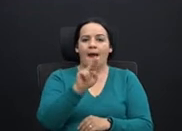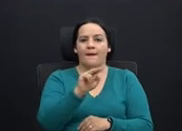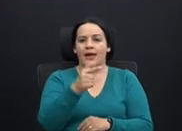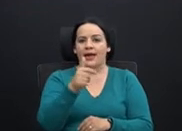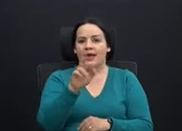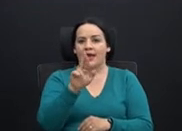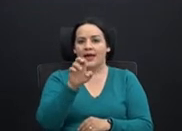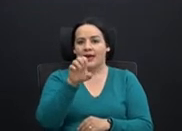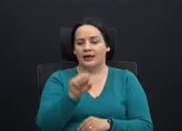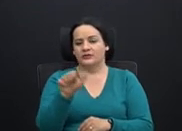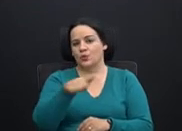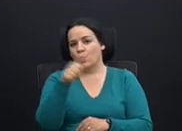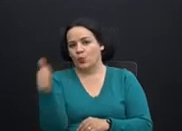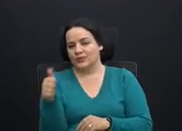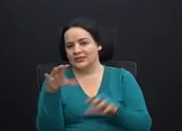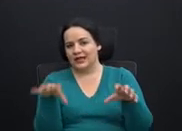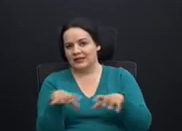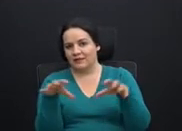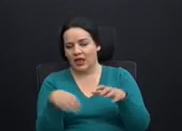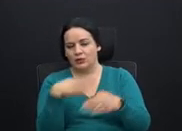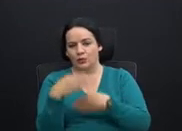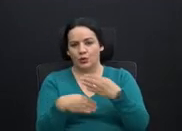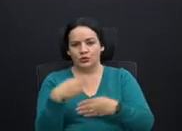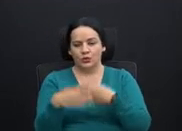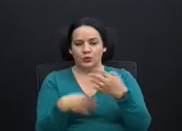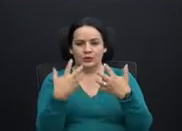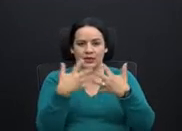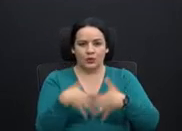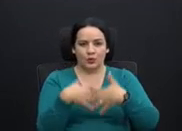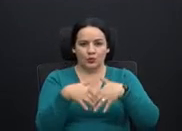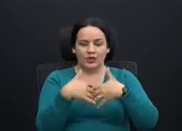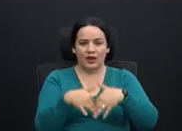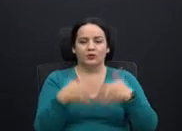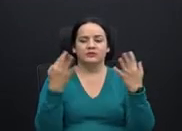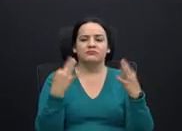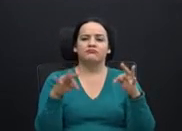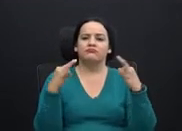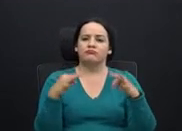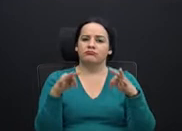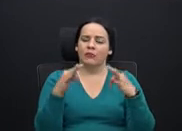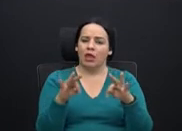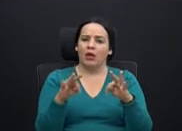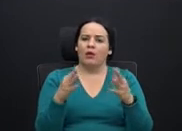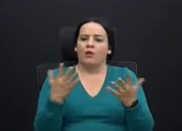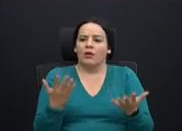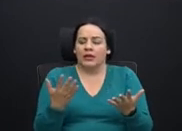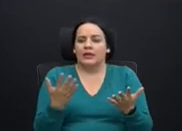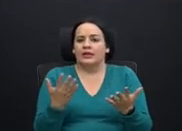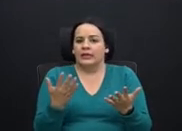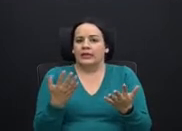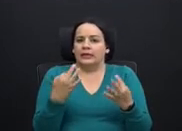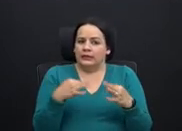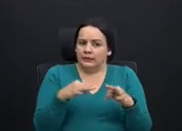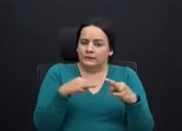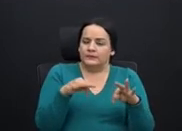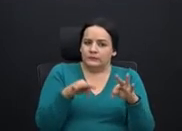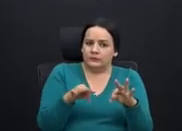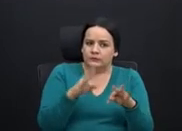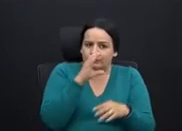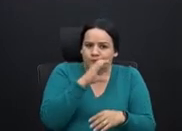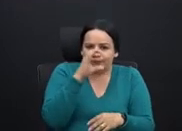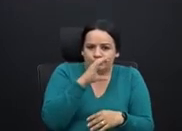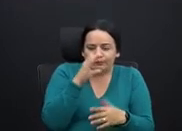procesos industriales. Y hemos tratado de tocar la puerta no